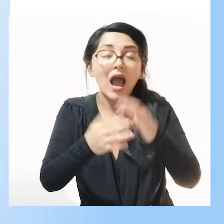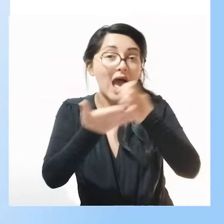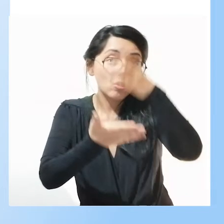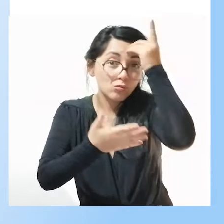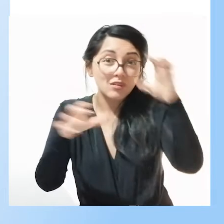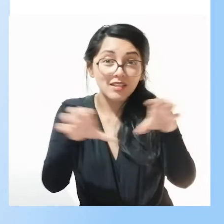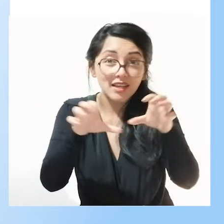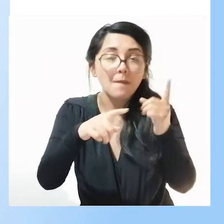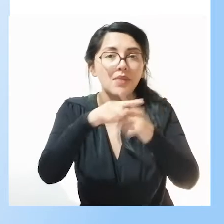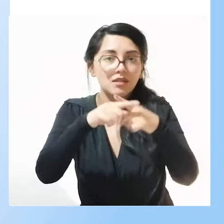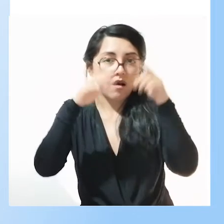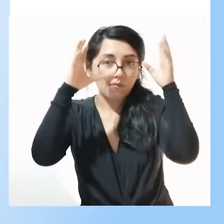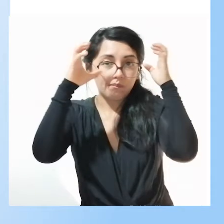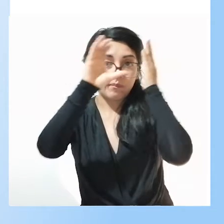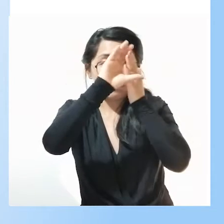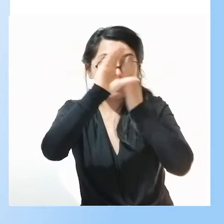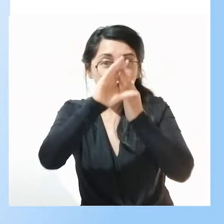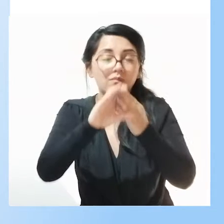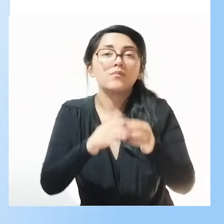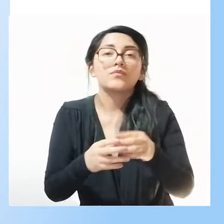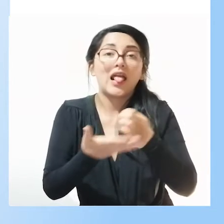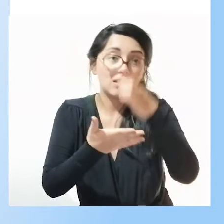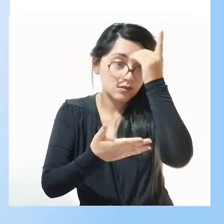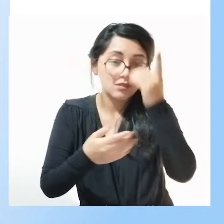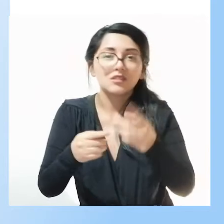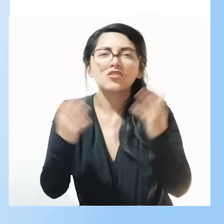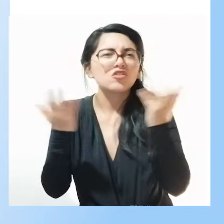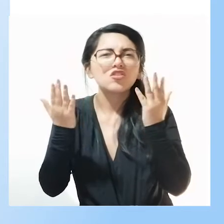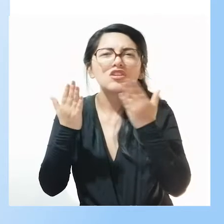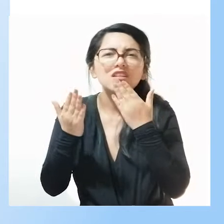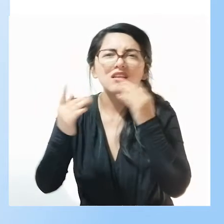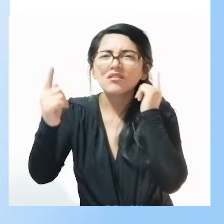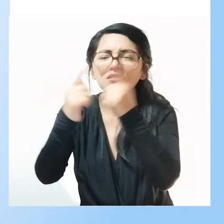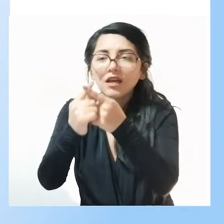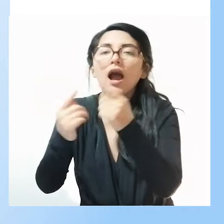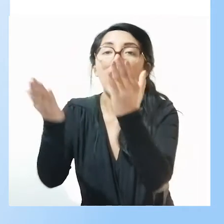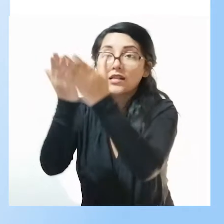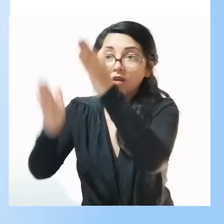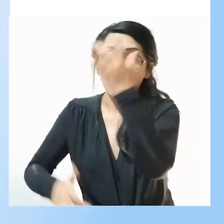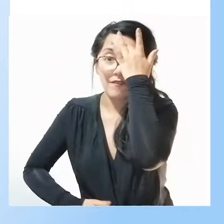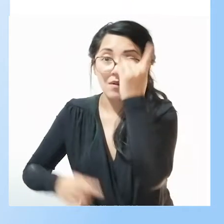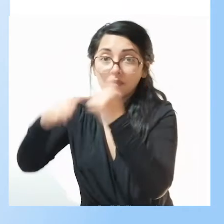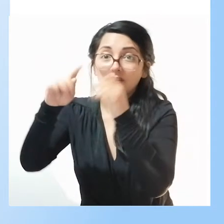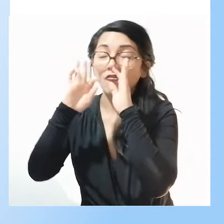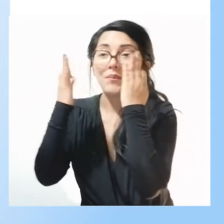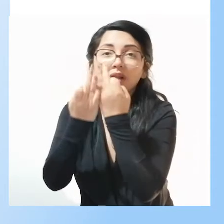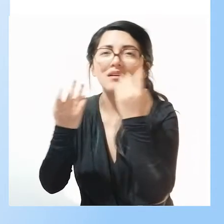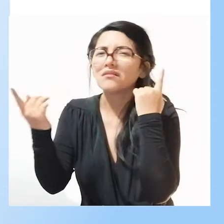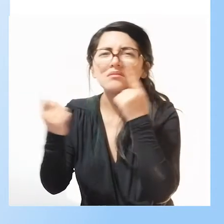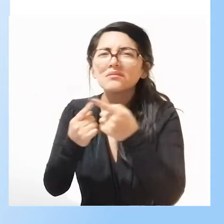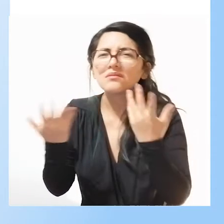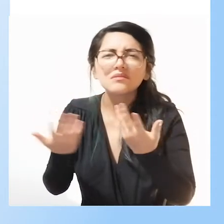psicoeducativas dirigidas a las personas con problemas de salud y sus familias, con el objeto de asegurar el cumplimiento de sus derechos,